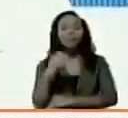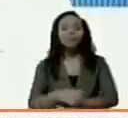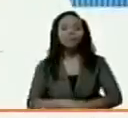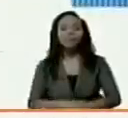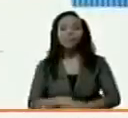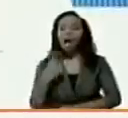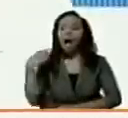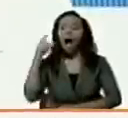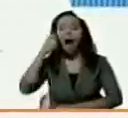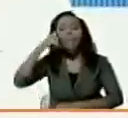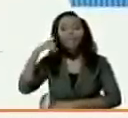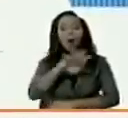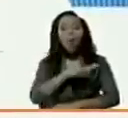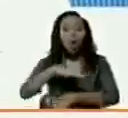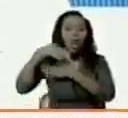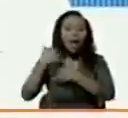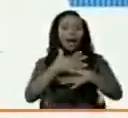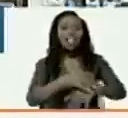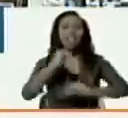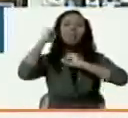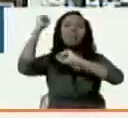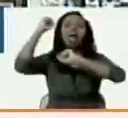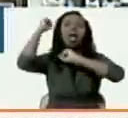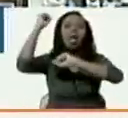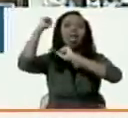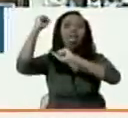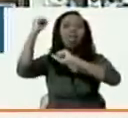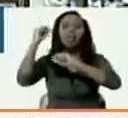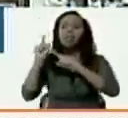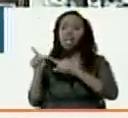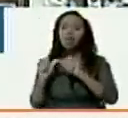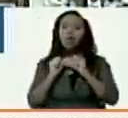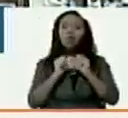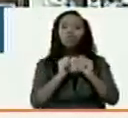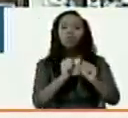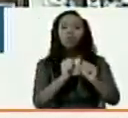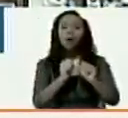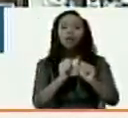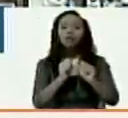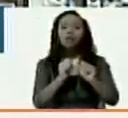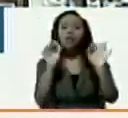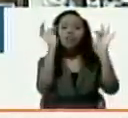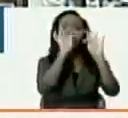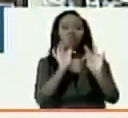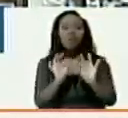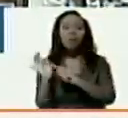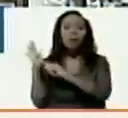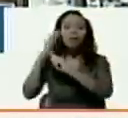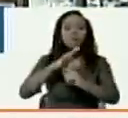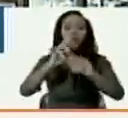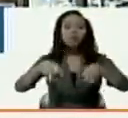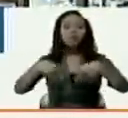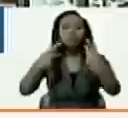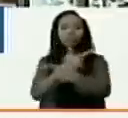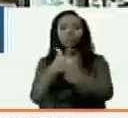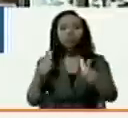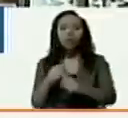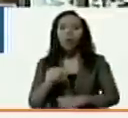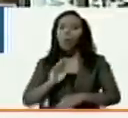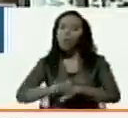está el pueblo en la calle protestando y ellos siguen aplicando medidas neoliberales. No van a poder con los pueblos.